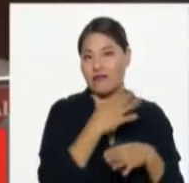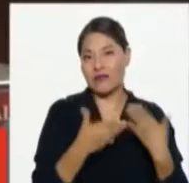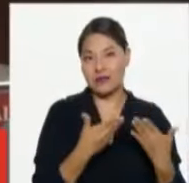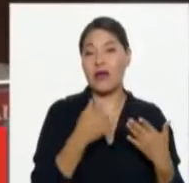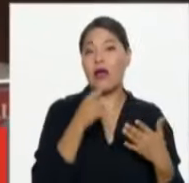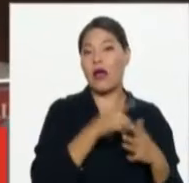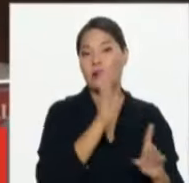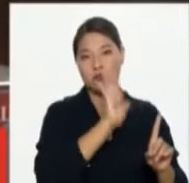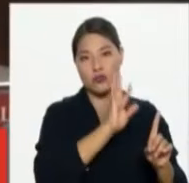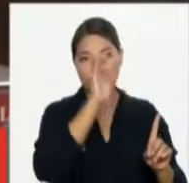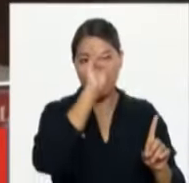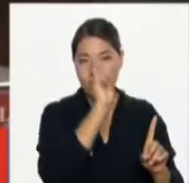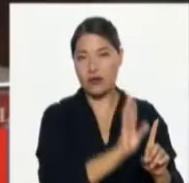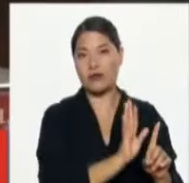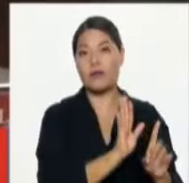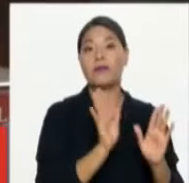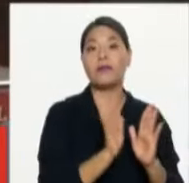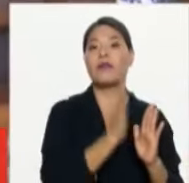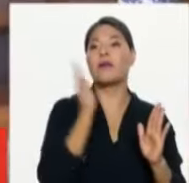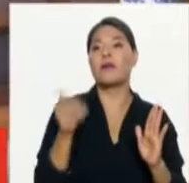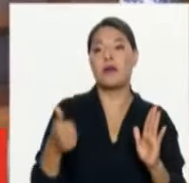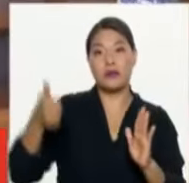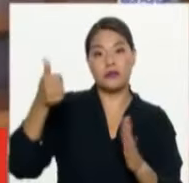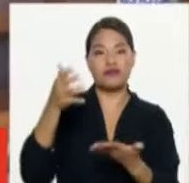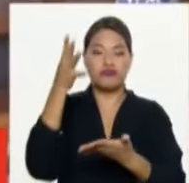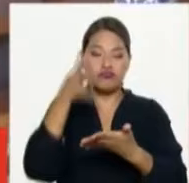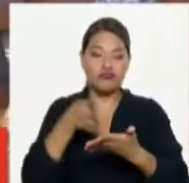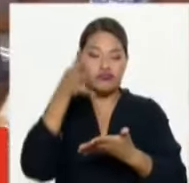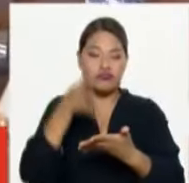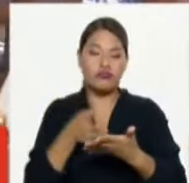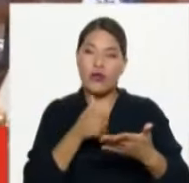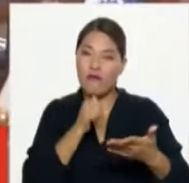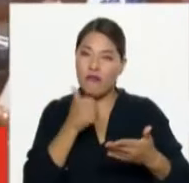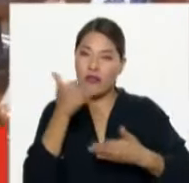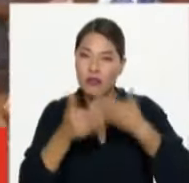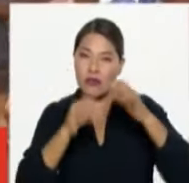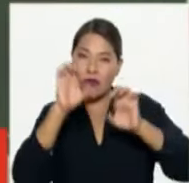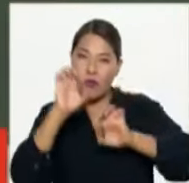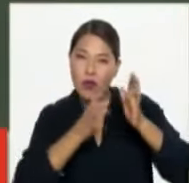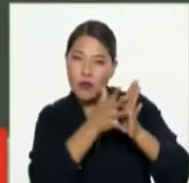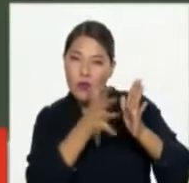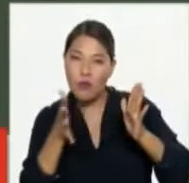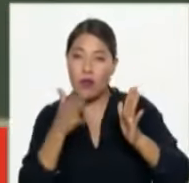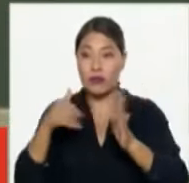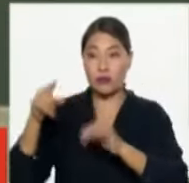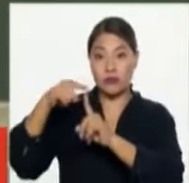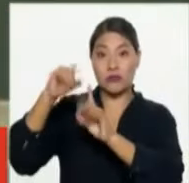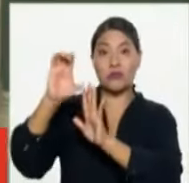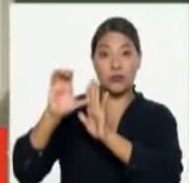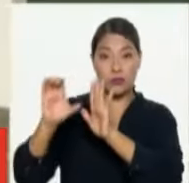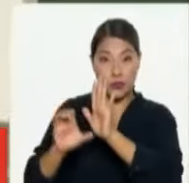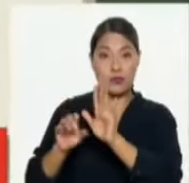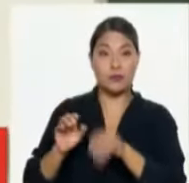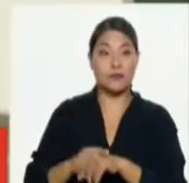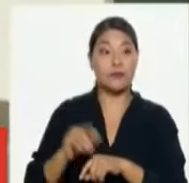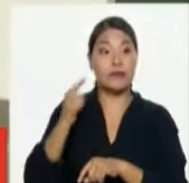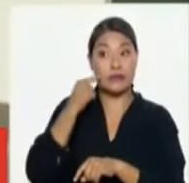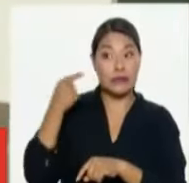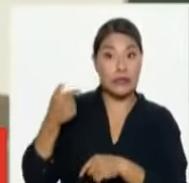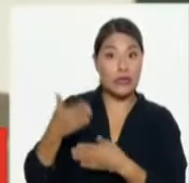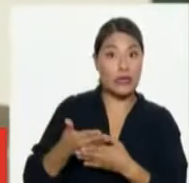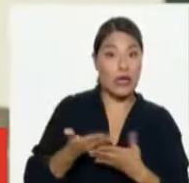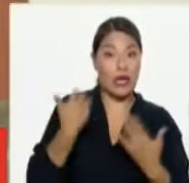el mismo que sería evaluado en las próximas semanas por el Pleno del Tribunal Constitucional. Mientras se realizaba la audiencia en